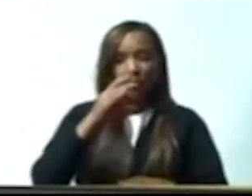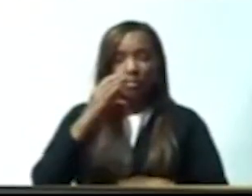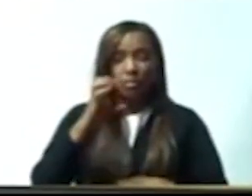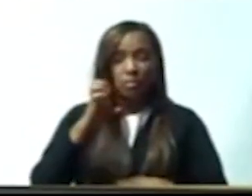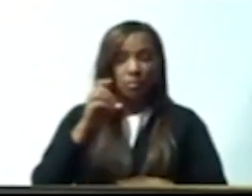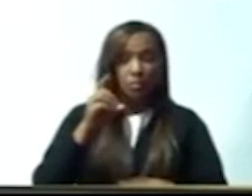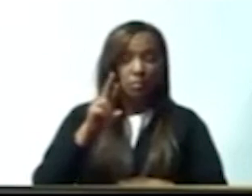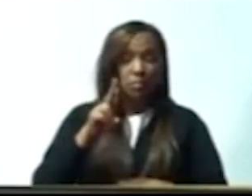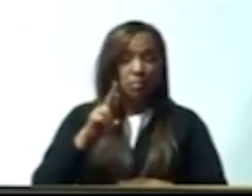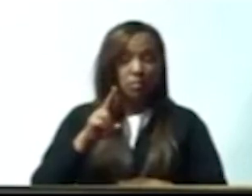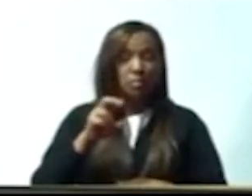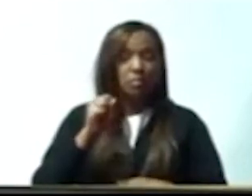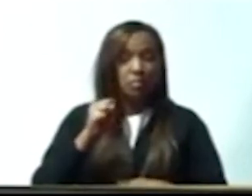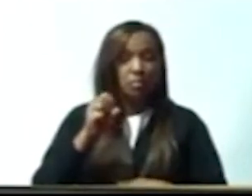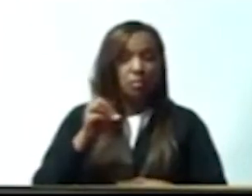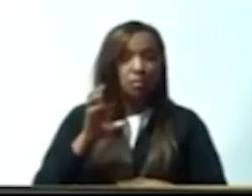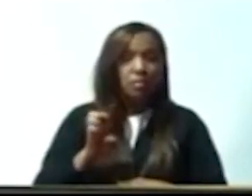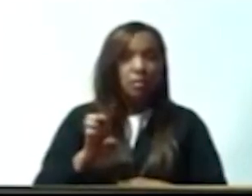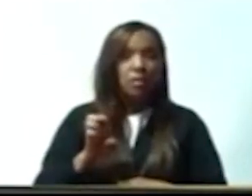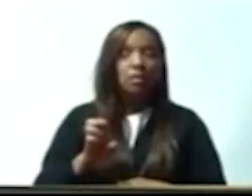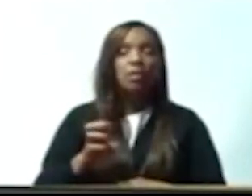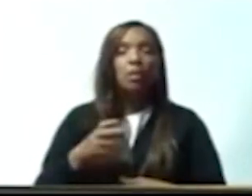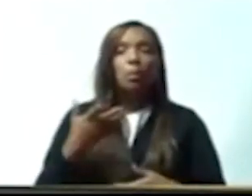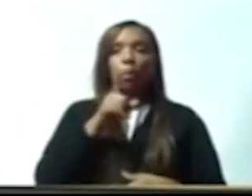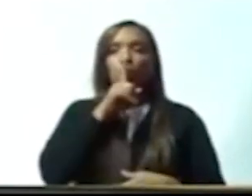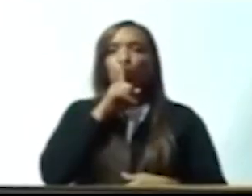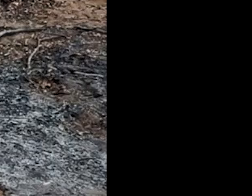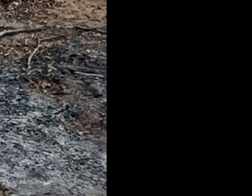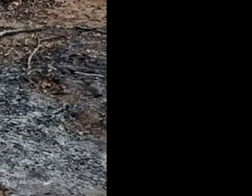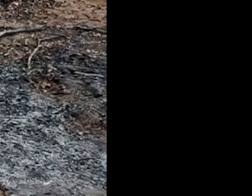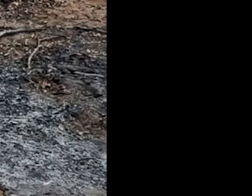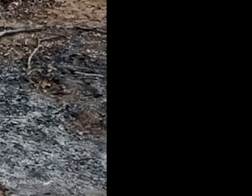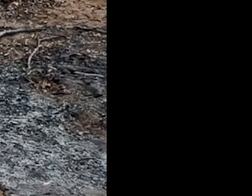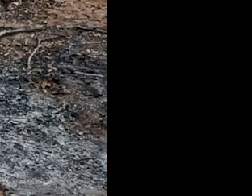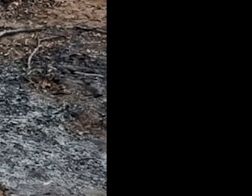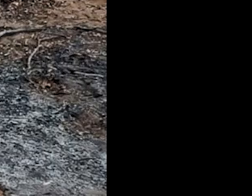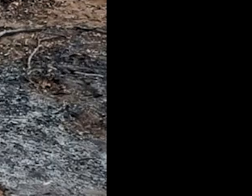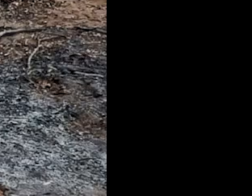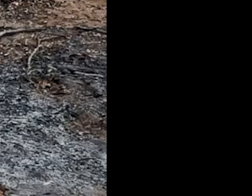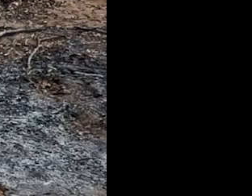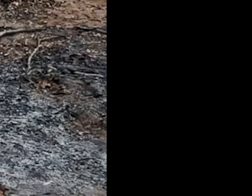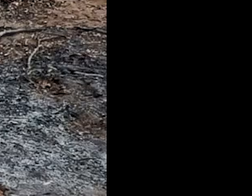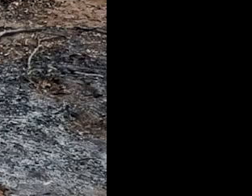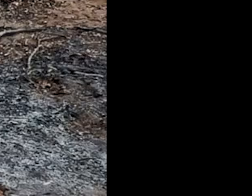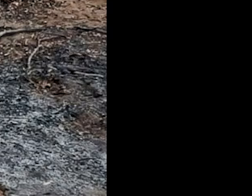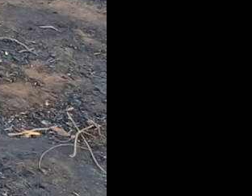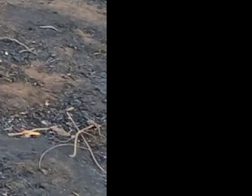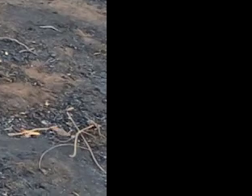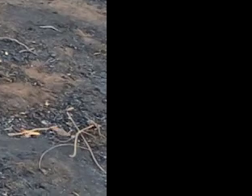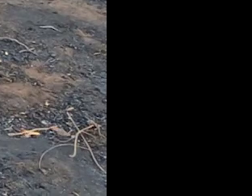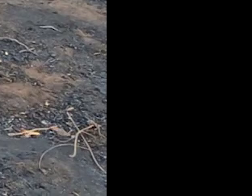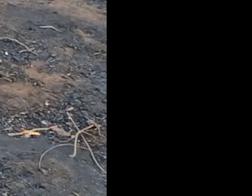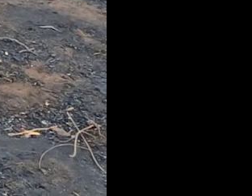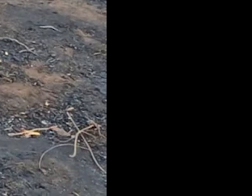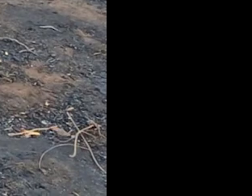Por eso le hacemos ese llamado ferviente, que no nos dejen solo. Entiende Rodríguez que el problema de las dunas debe asumirse como